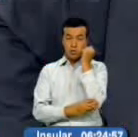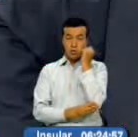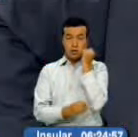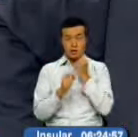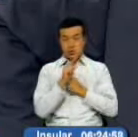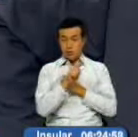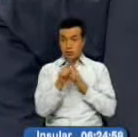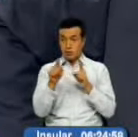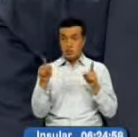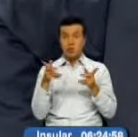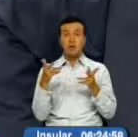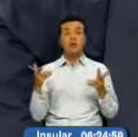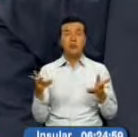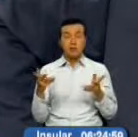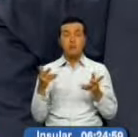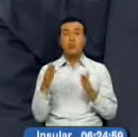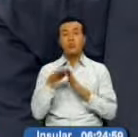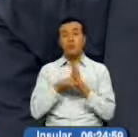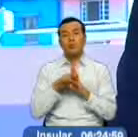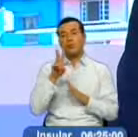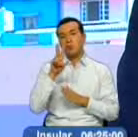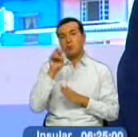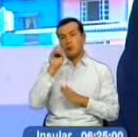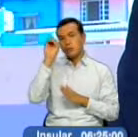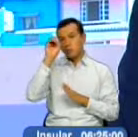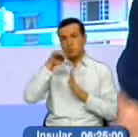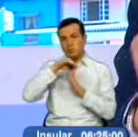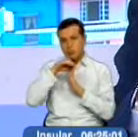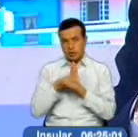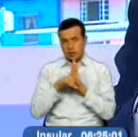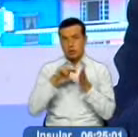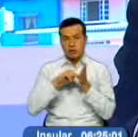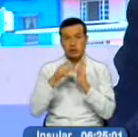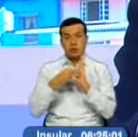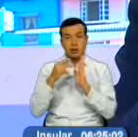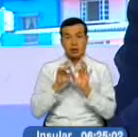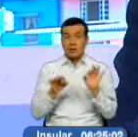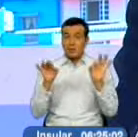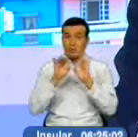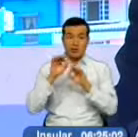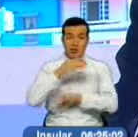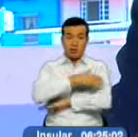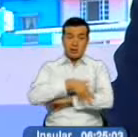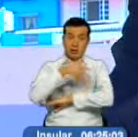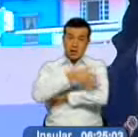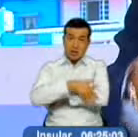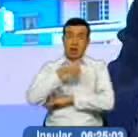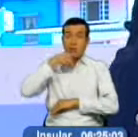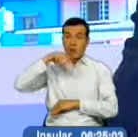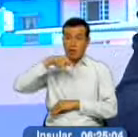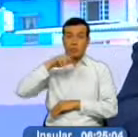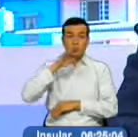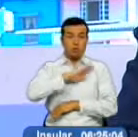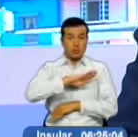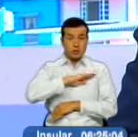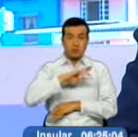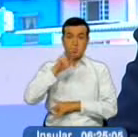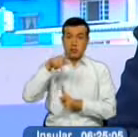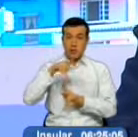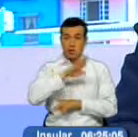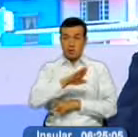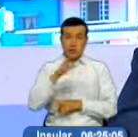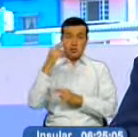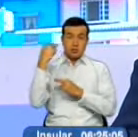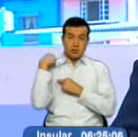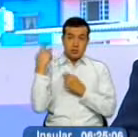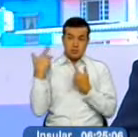insatisfechas se reduciría en al menos 20 puntos. Es decir, fíjate el efecto que tiene que los GATS cumplan lo que deben hacer,